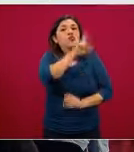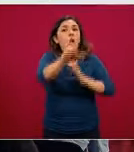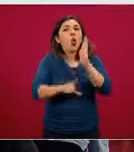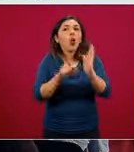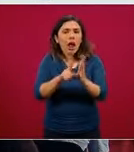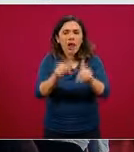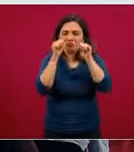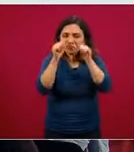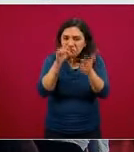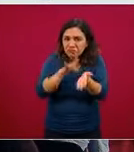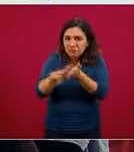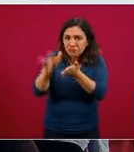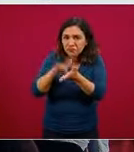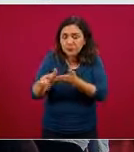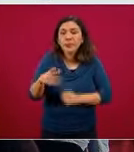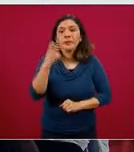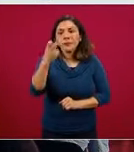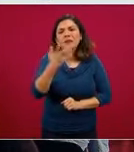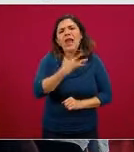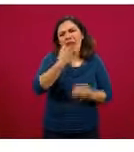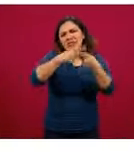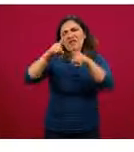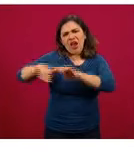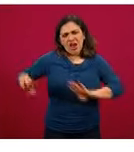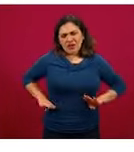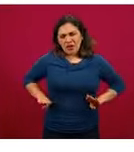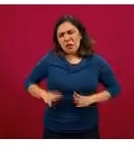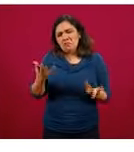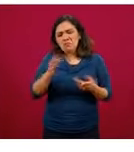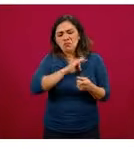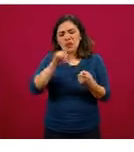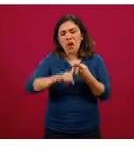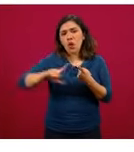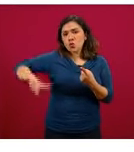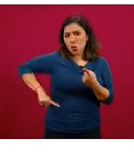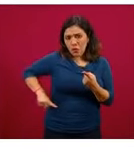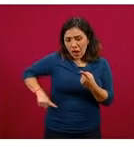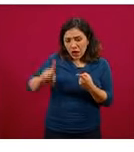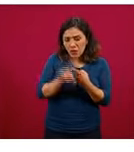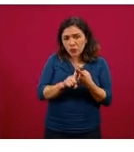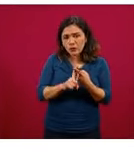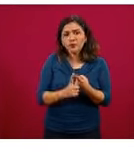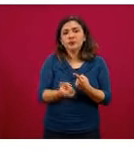locales. Son de varios tipos, pueden ser gubernamentales,